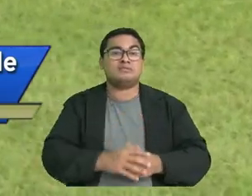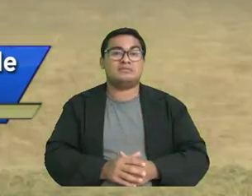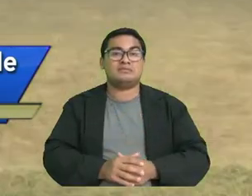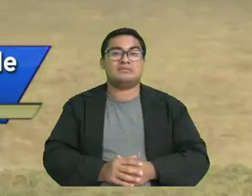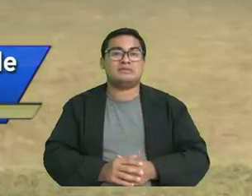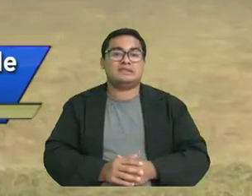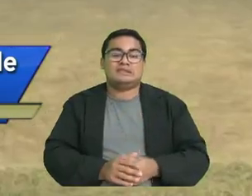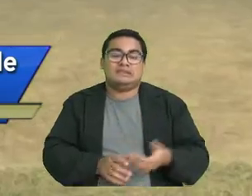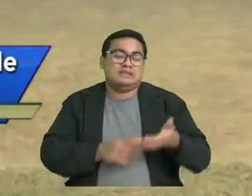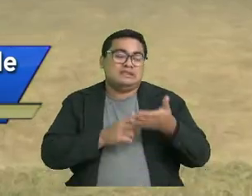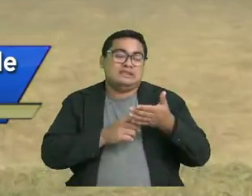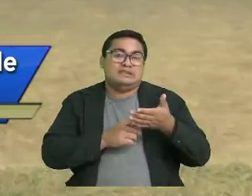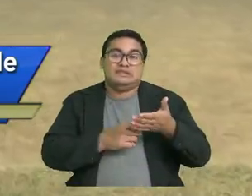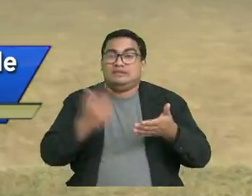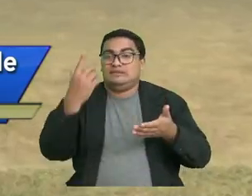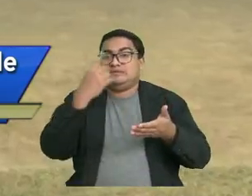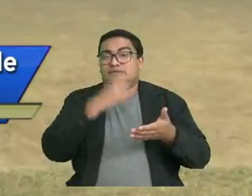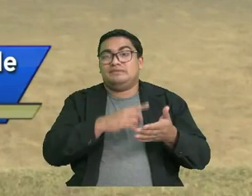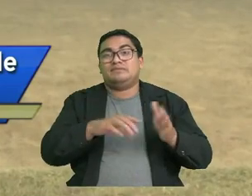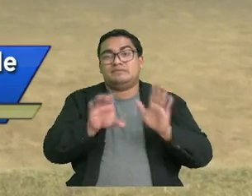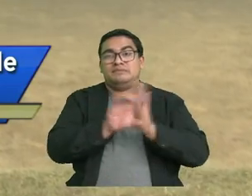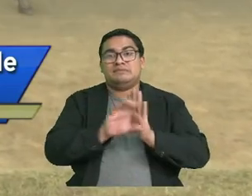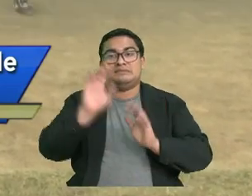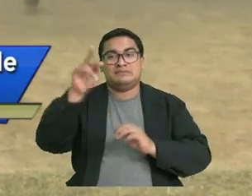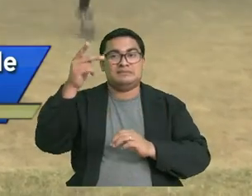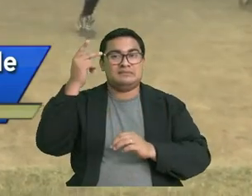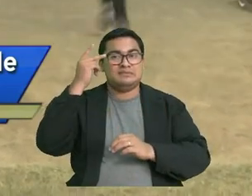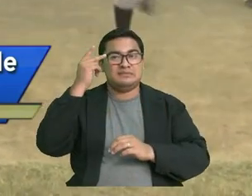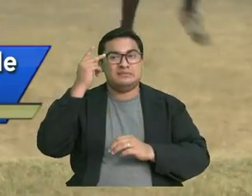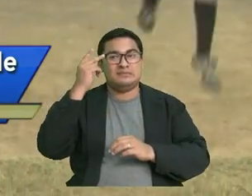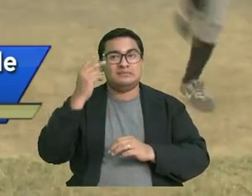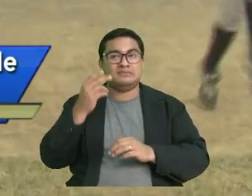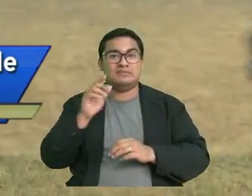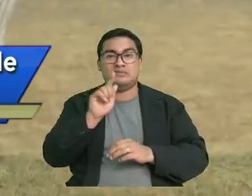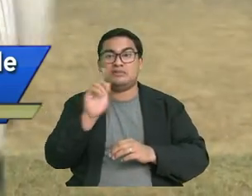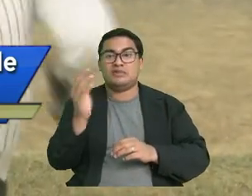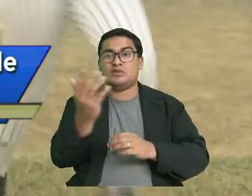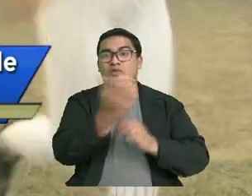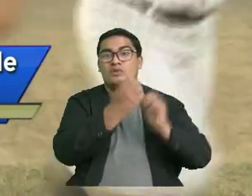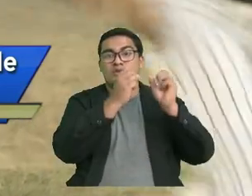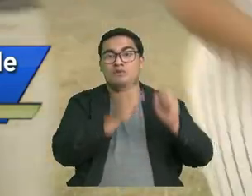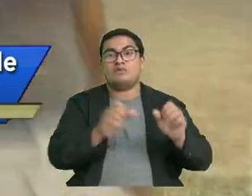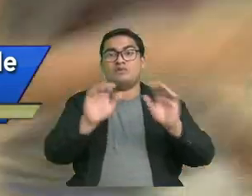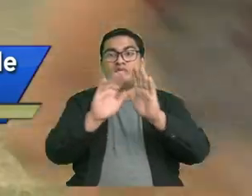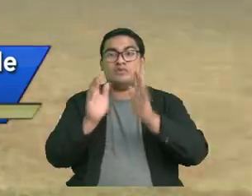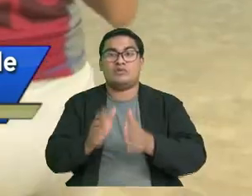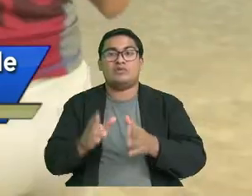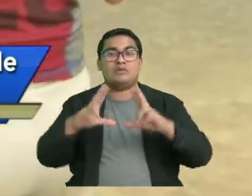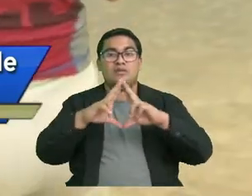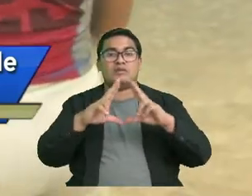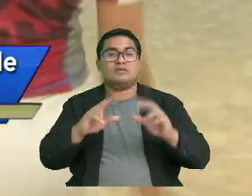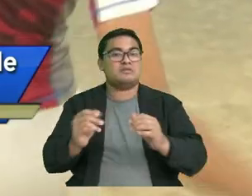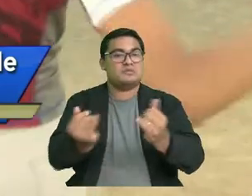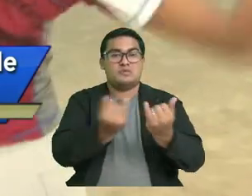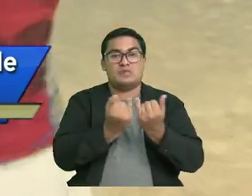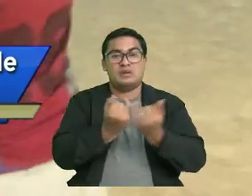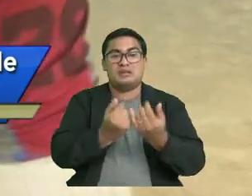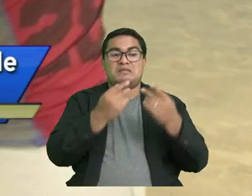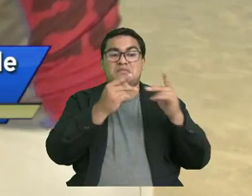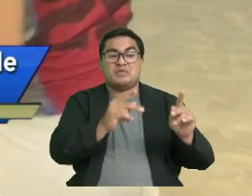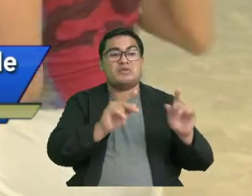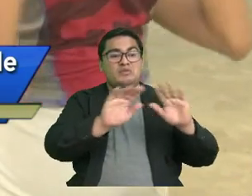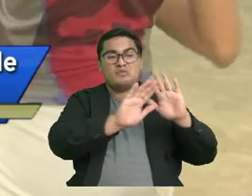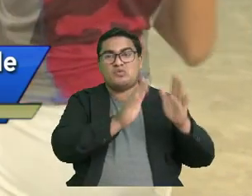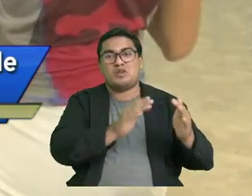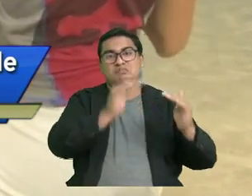horrorosamente, dice la Constitución, que todos los y las nicaragüenses eran iguales ante la ley, menos las mujeres.